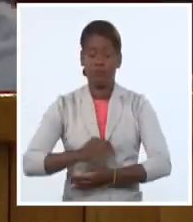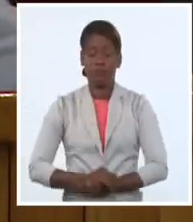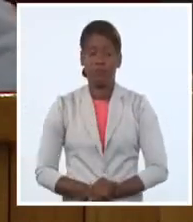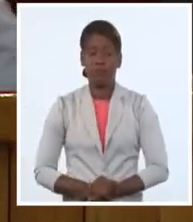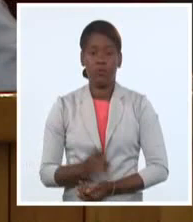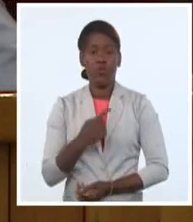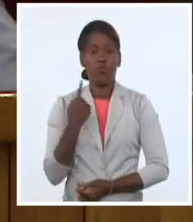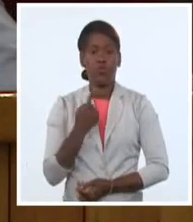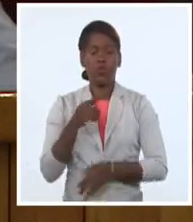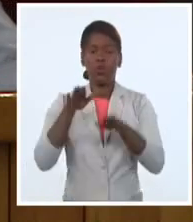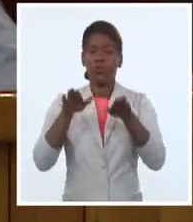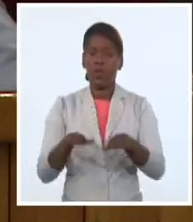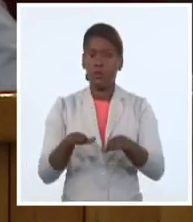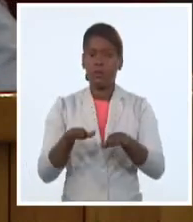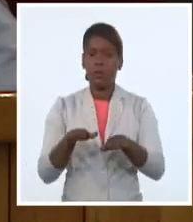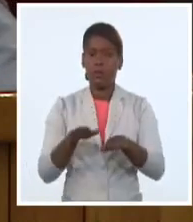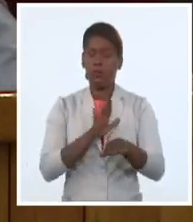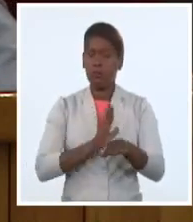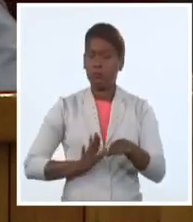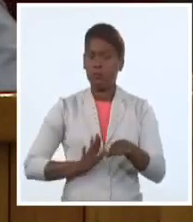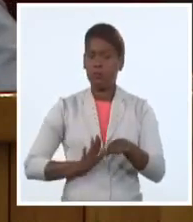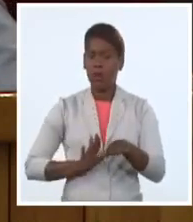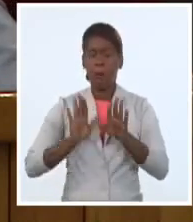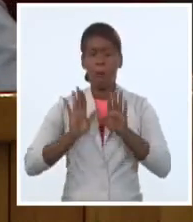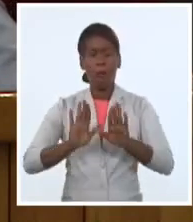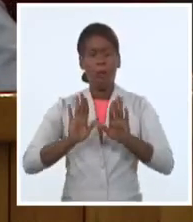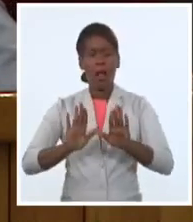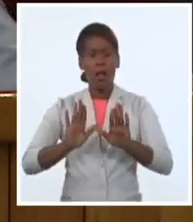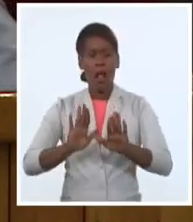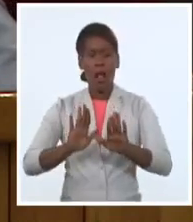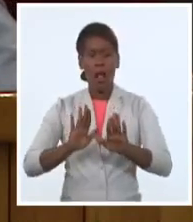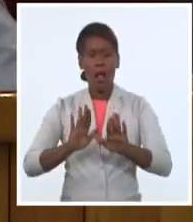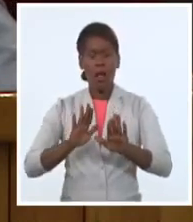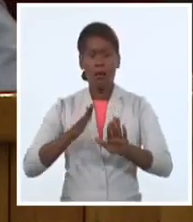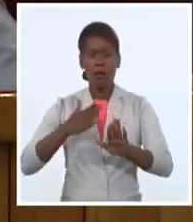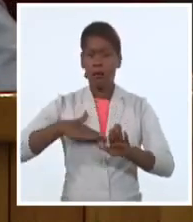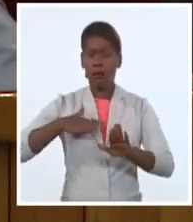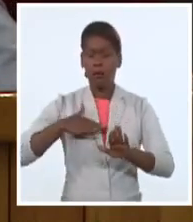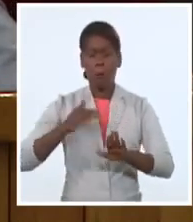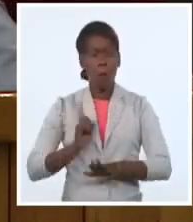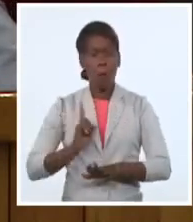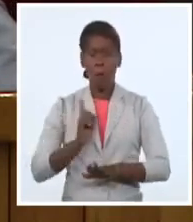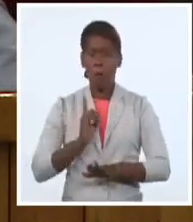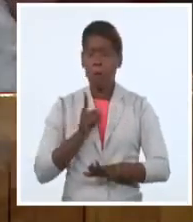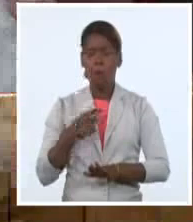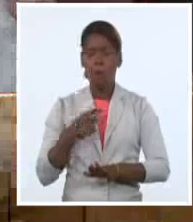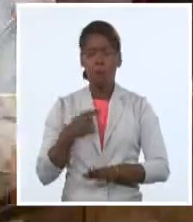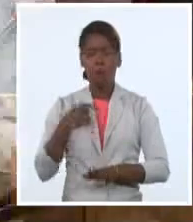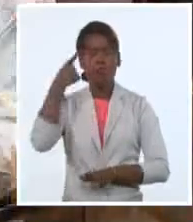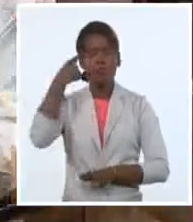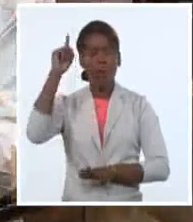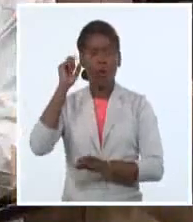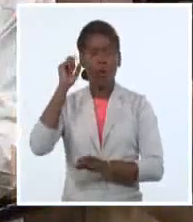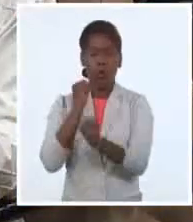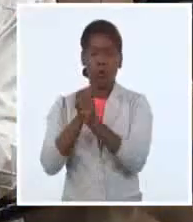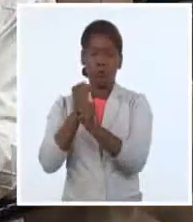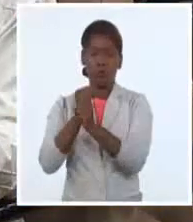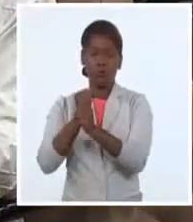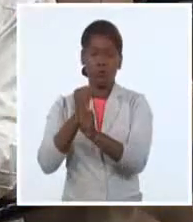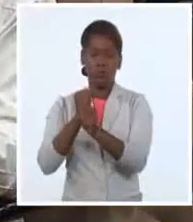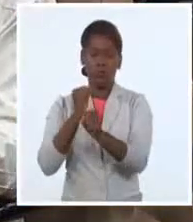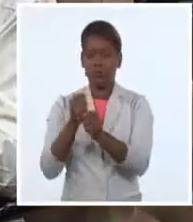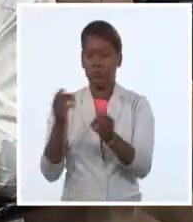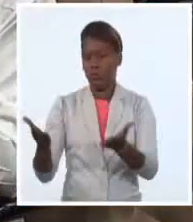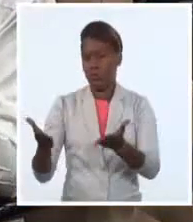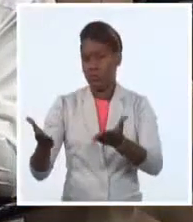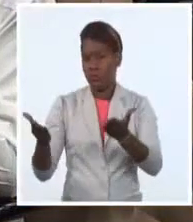hemos sentado a esperar el cambio de una política que durante 62 años ha variado solo para afianzar el cerco. La fórmula